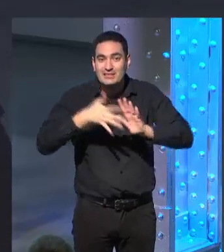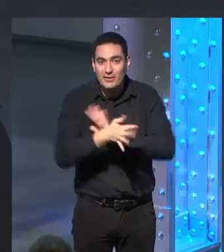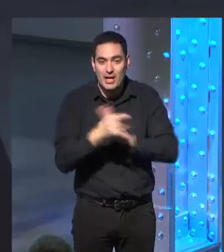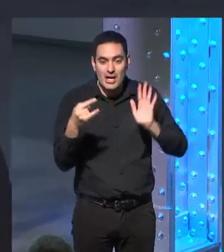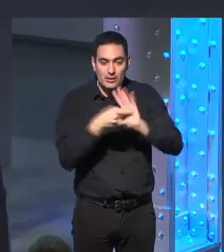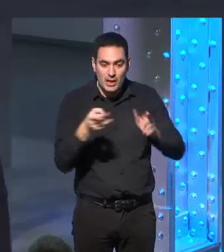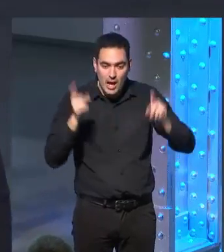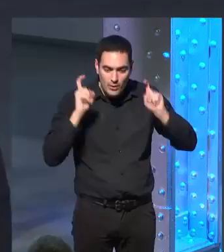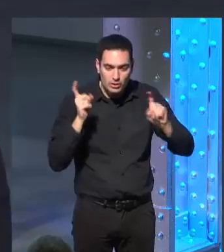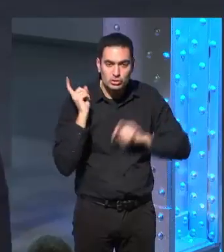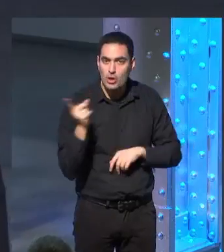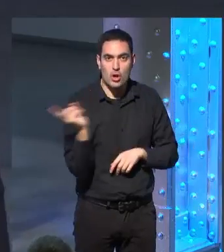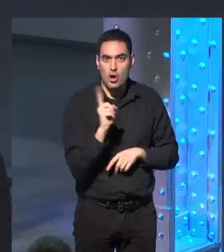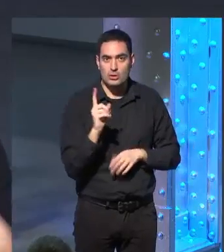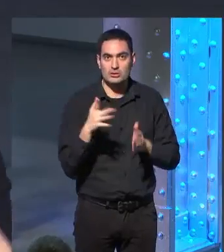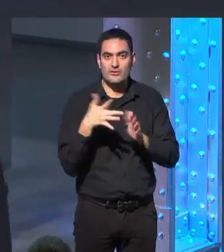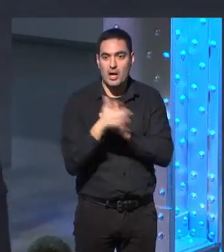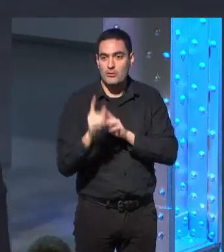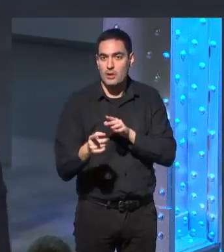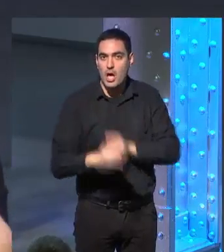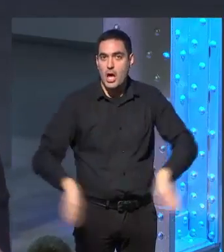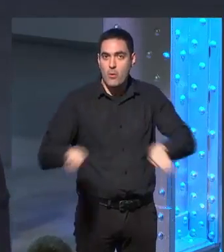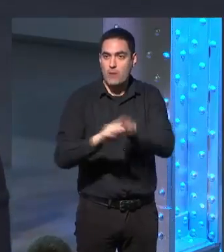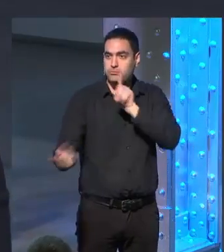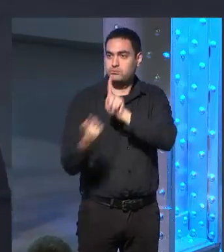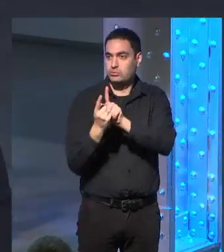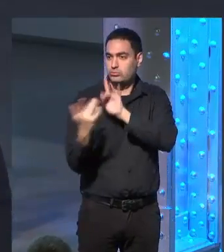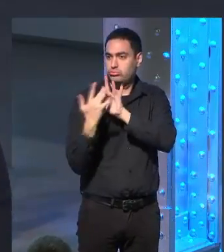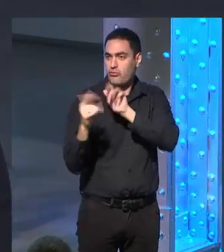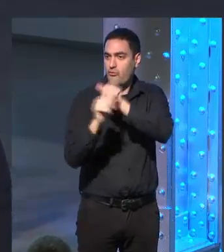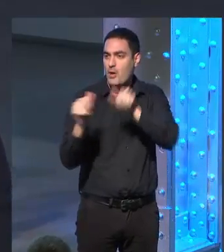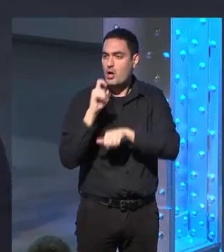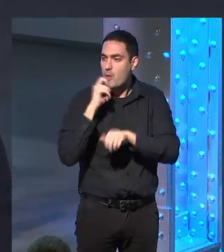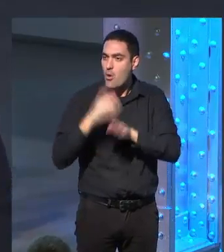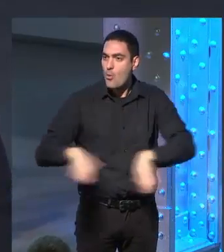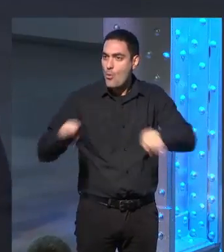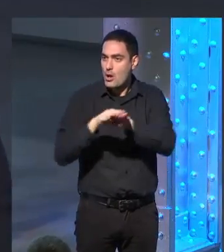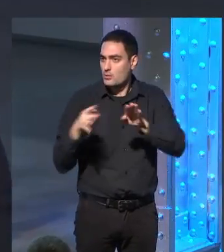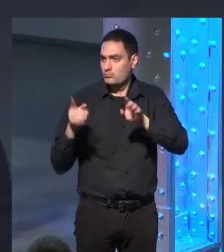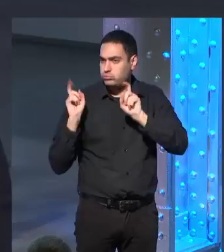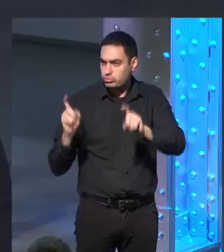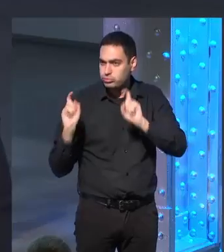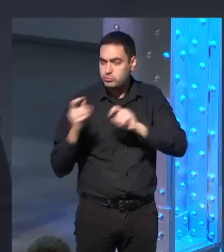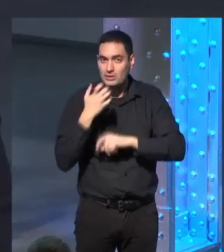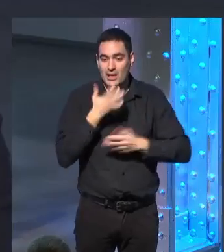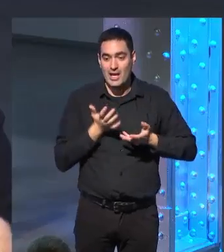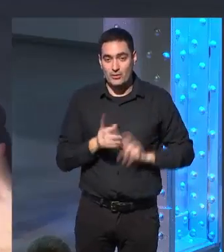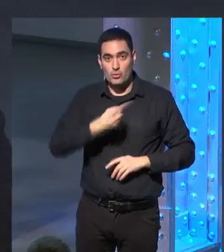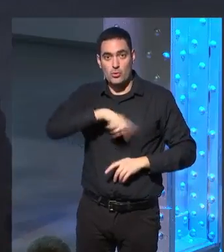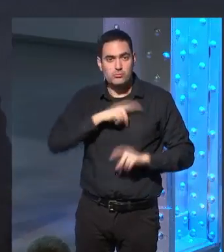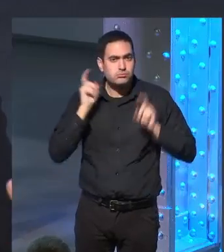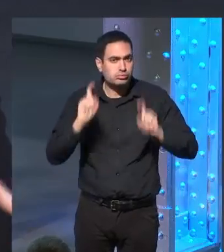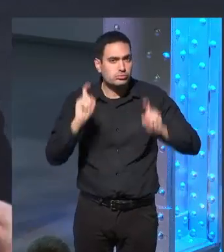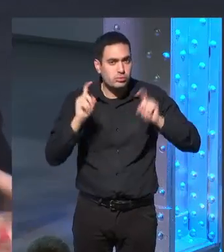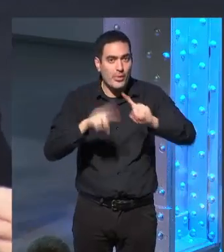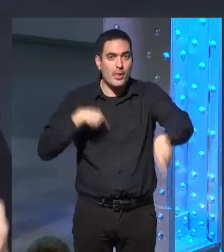relación con el igual. Y entonces, si nosotros como padres, como educadores, educamos a nuestros hijos,